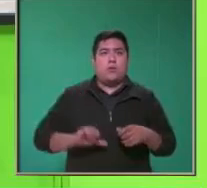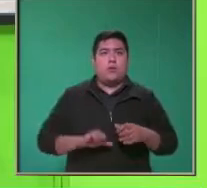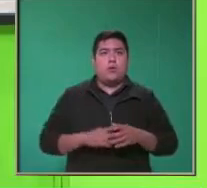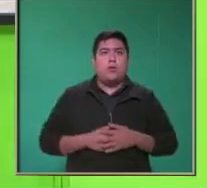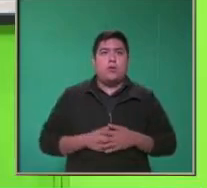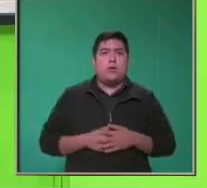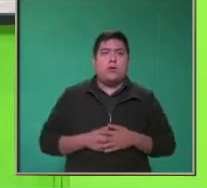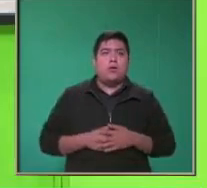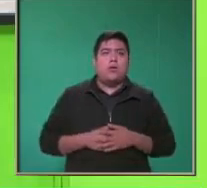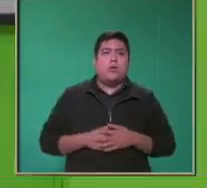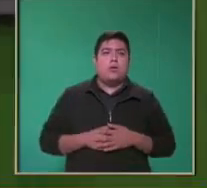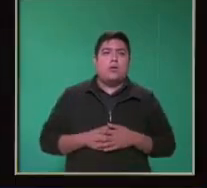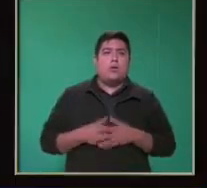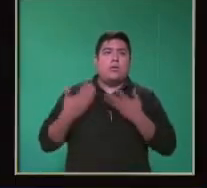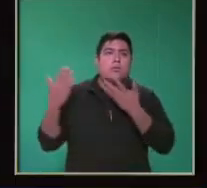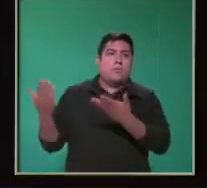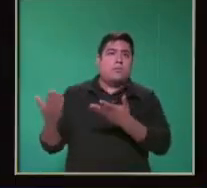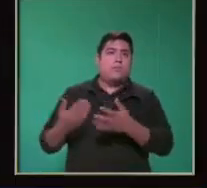por favor.